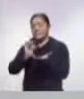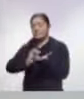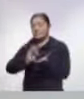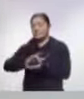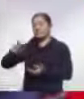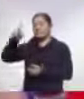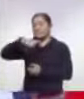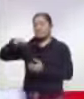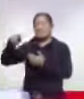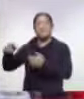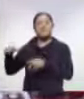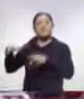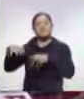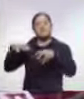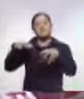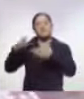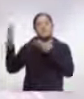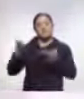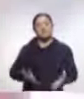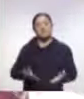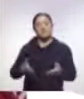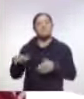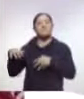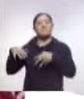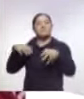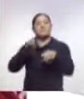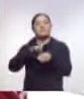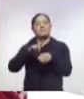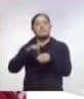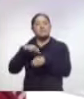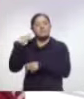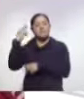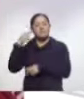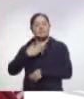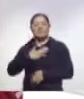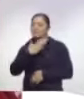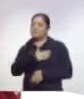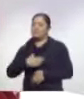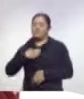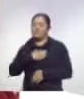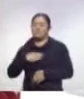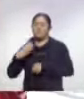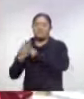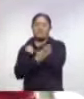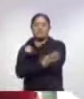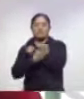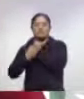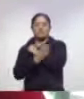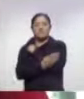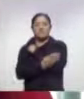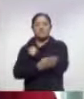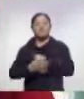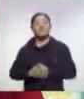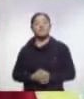comunidades la caravana Día de Reyes. Nos sentimos muy contentos de ser beneficiados.